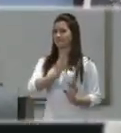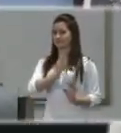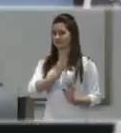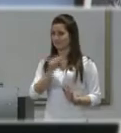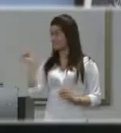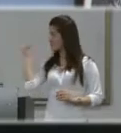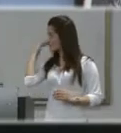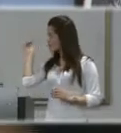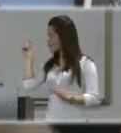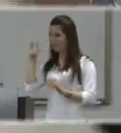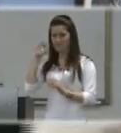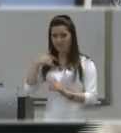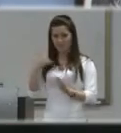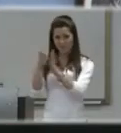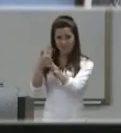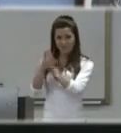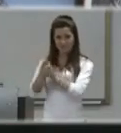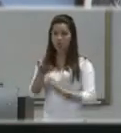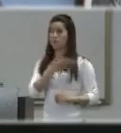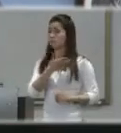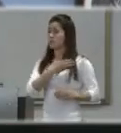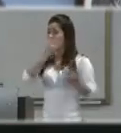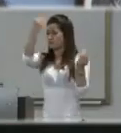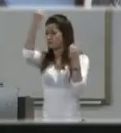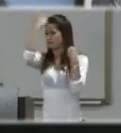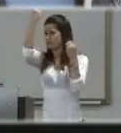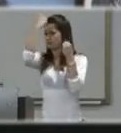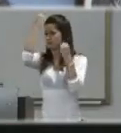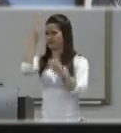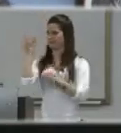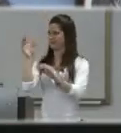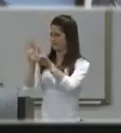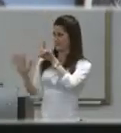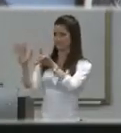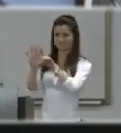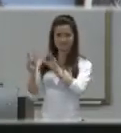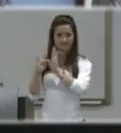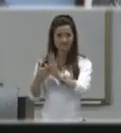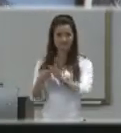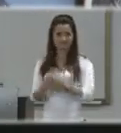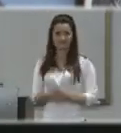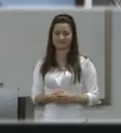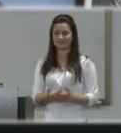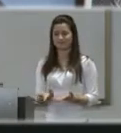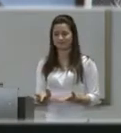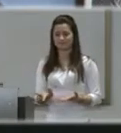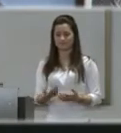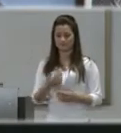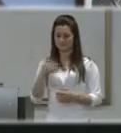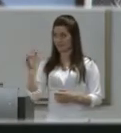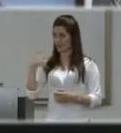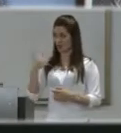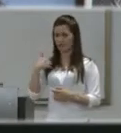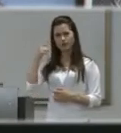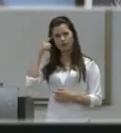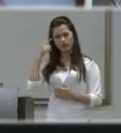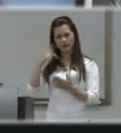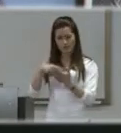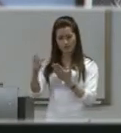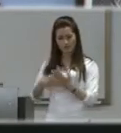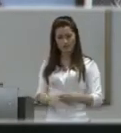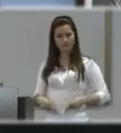dice, ella cuenta que ha sido quien la ha formado. Entonces, tiene muy claro dentro de su proyecto de vida cómo va a